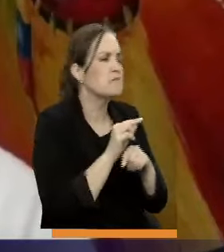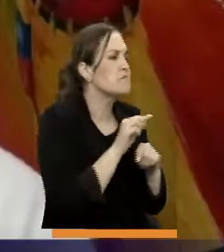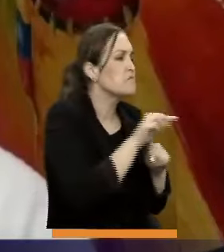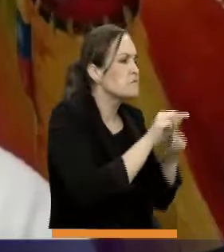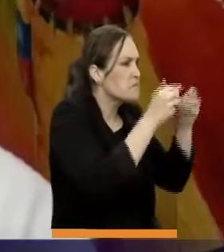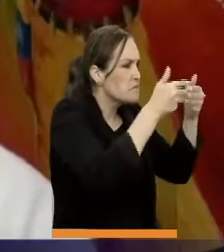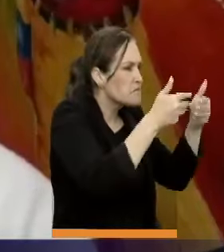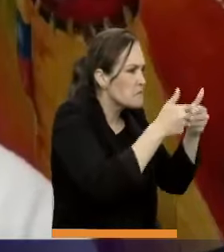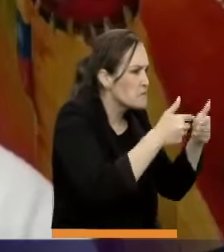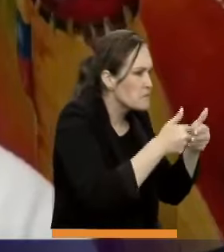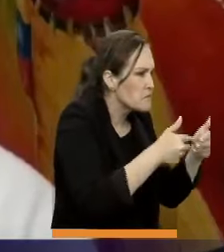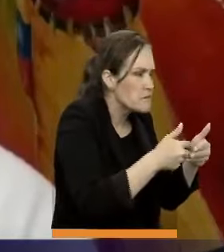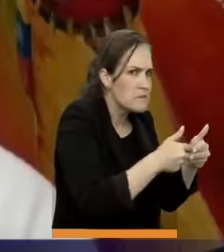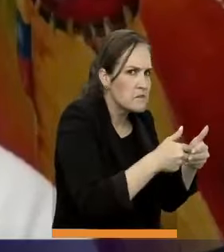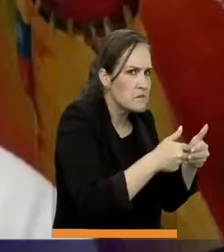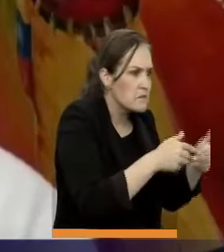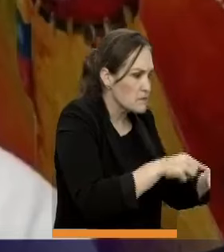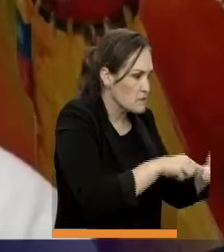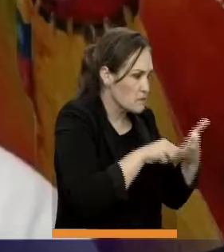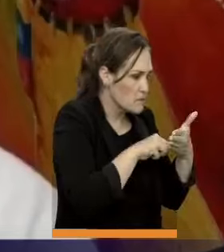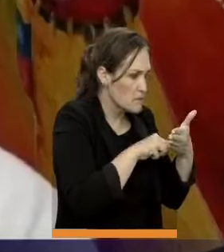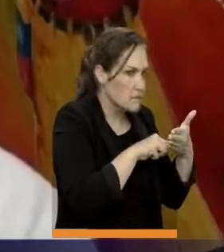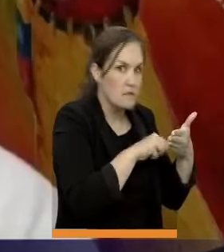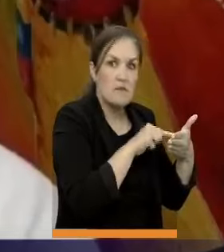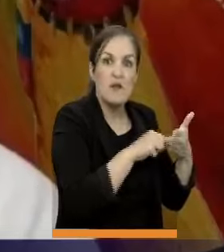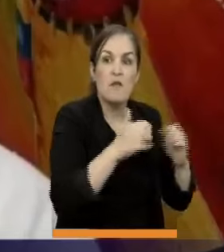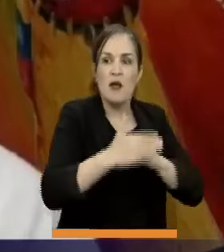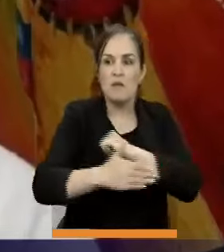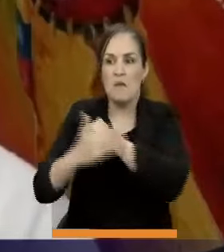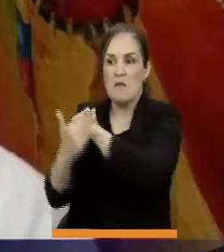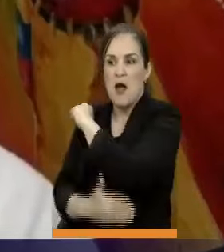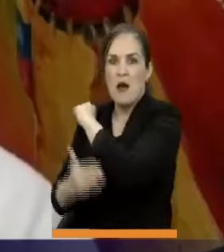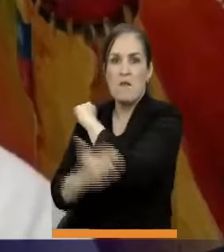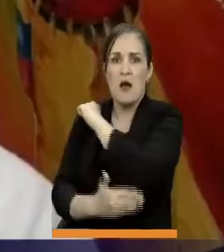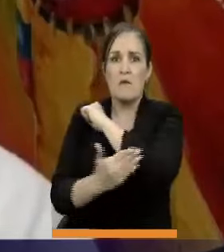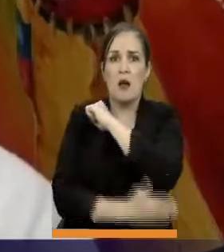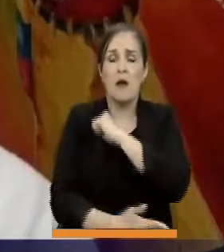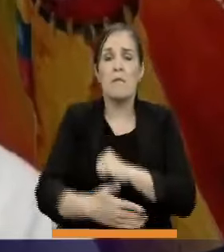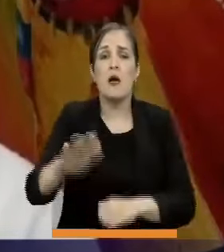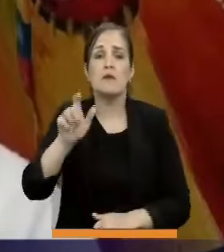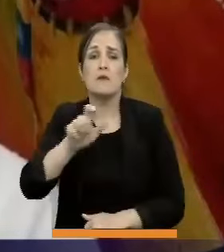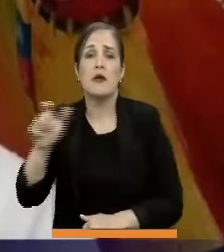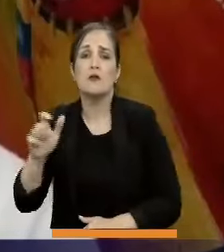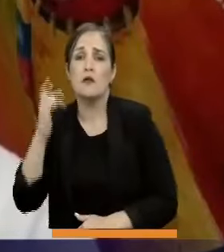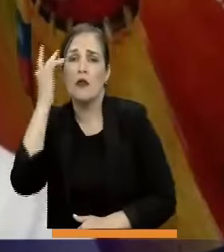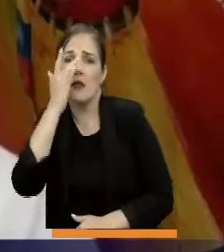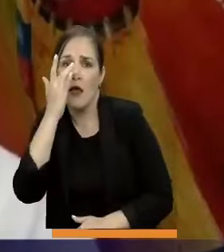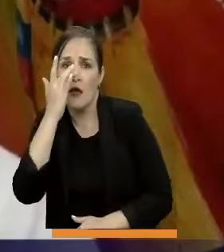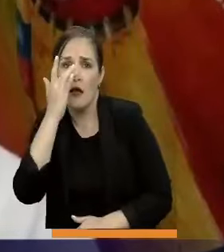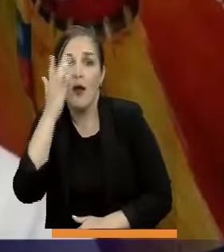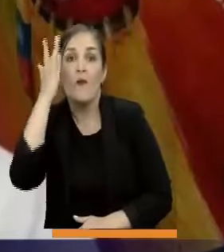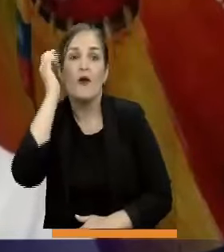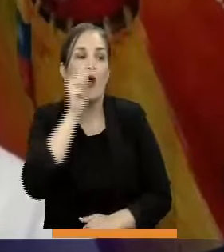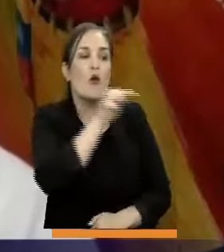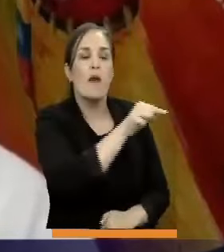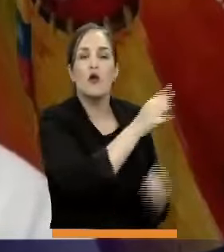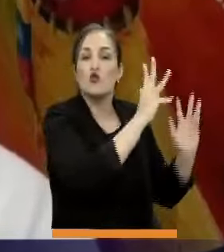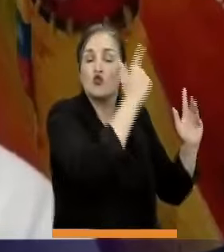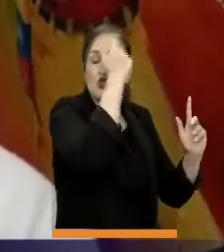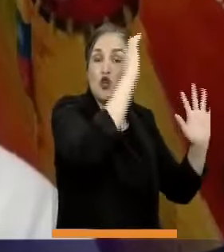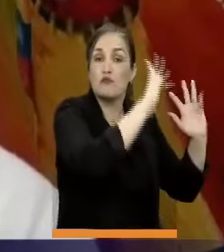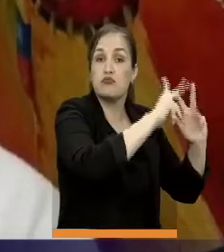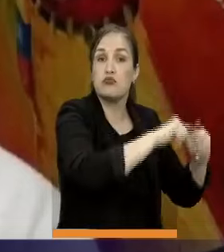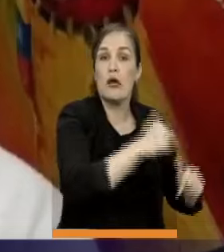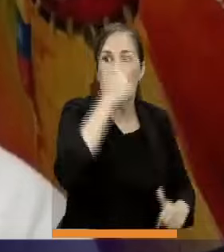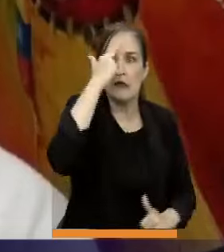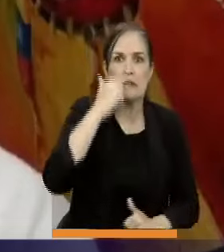el resultado de que aplican más penas a las personas de color, como quiera que tienen la idea de